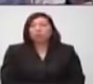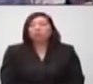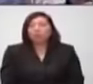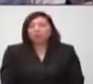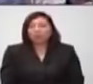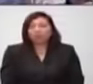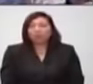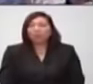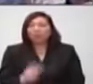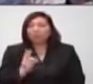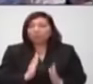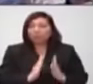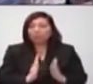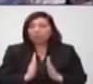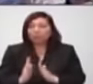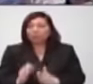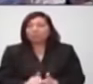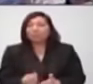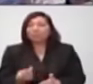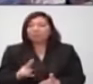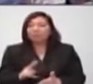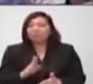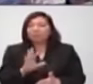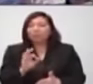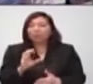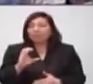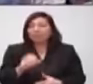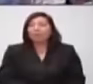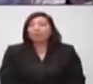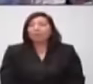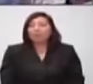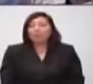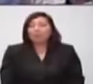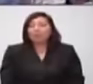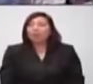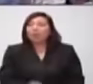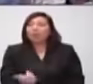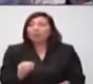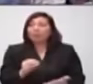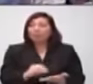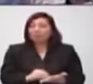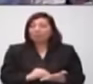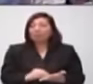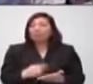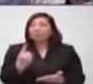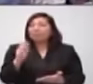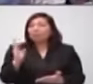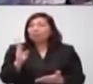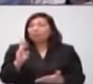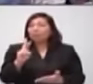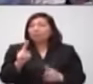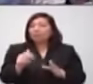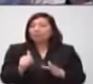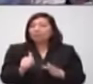Un sol en dos tramos. El 14 de diciembre se incrementa 50 centavos de sol y además acordaron que el 1 de febrero del